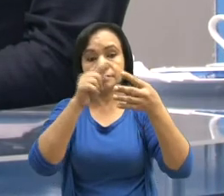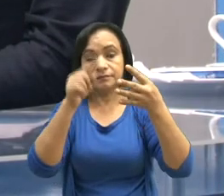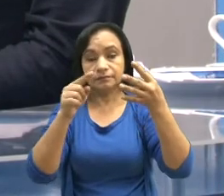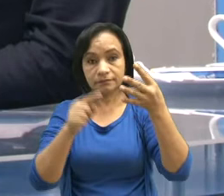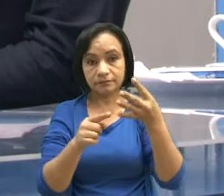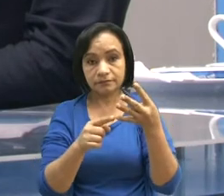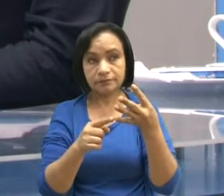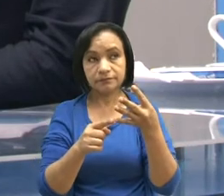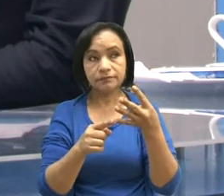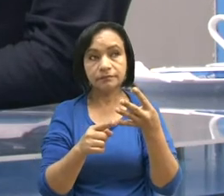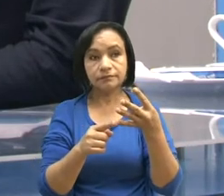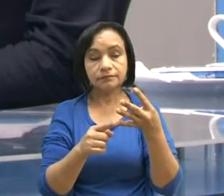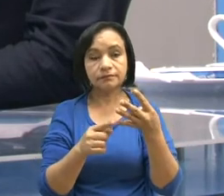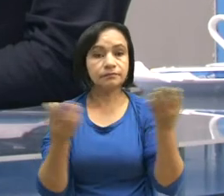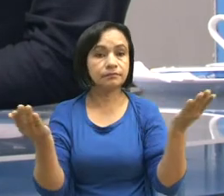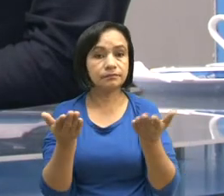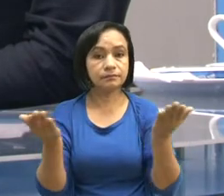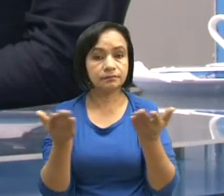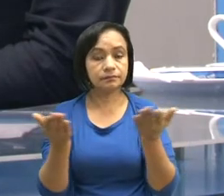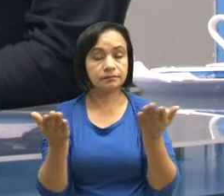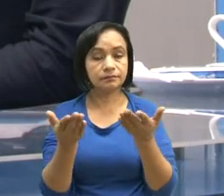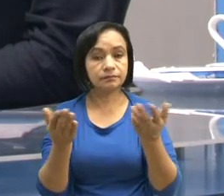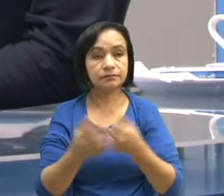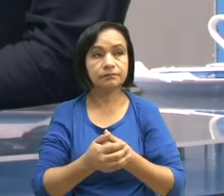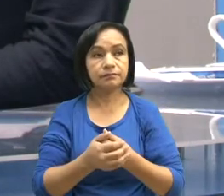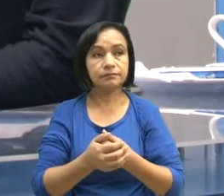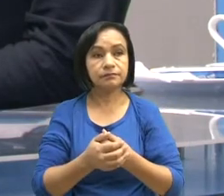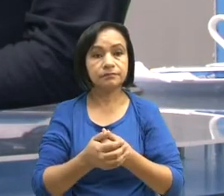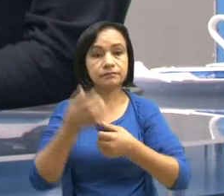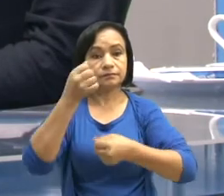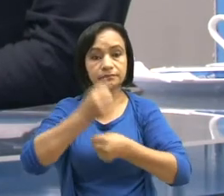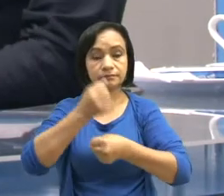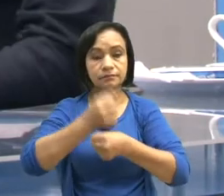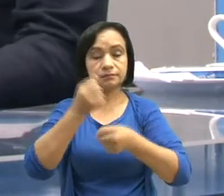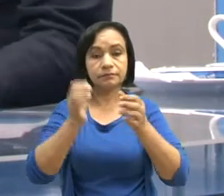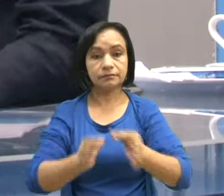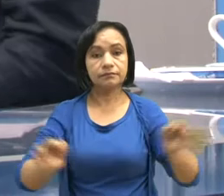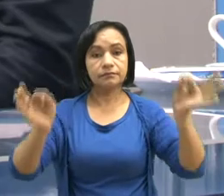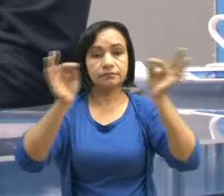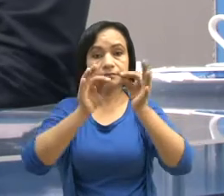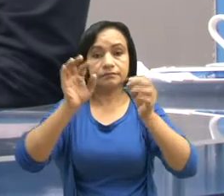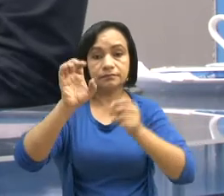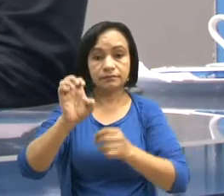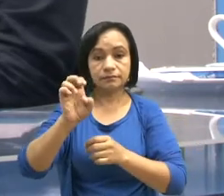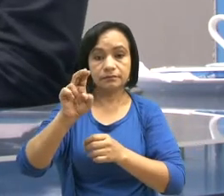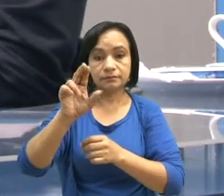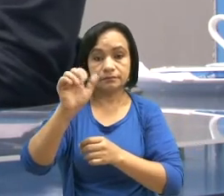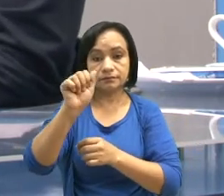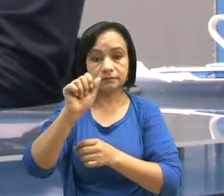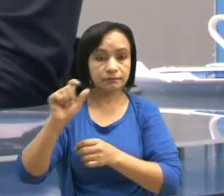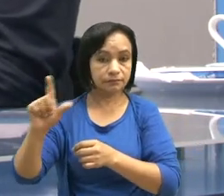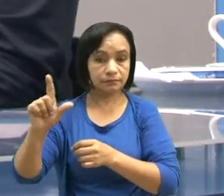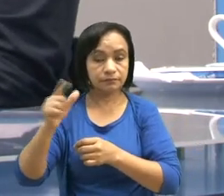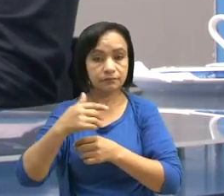generales, como son un trabajo fundamental que tiene ENACAL ya a